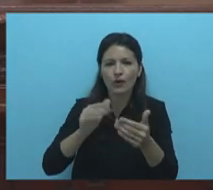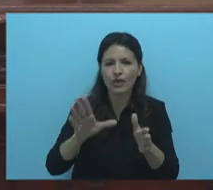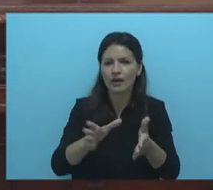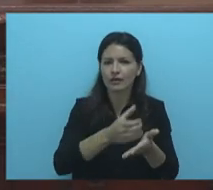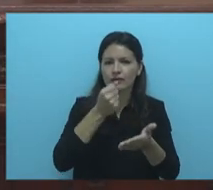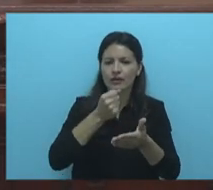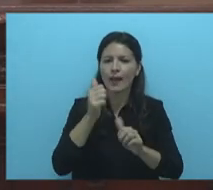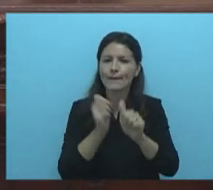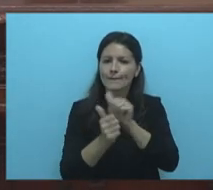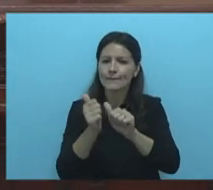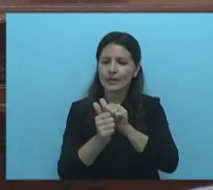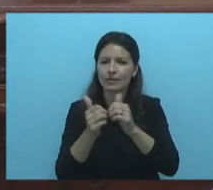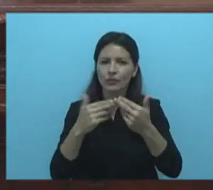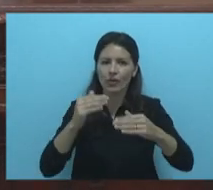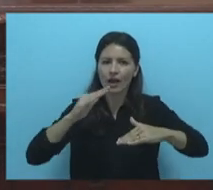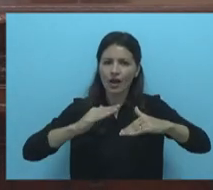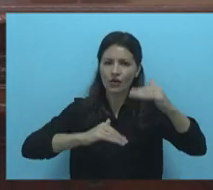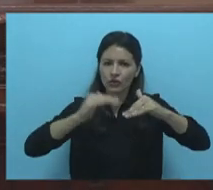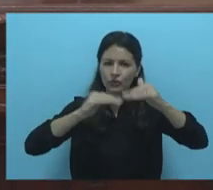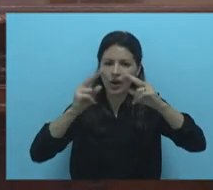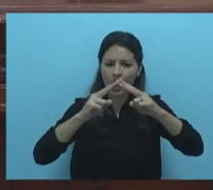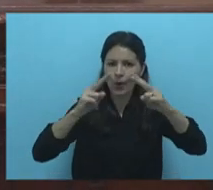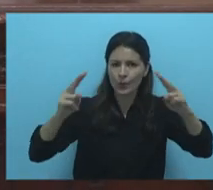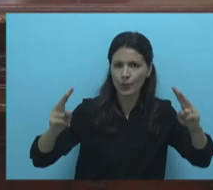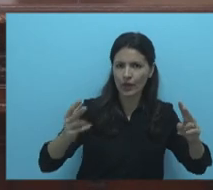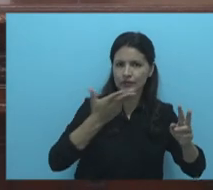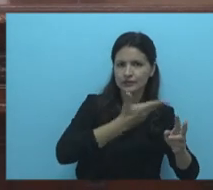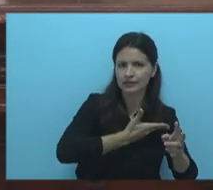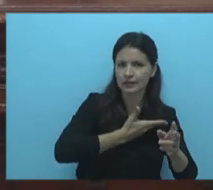construcción del nuevo puente Santo Tomé-Santa Fe.